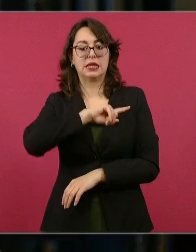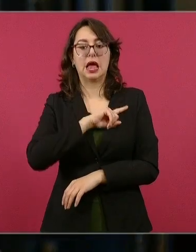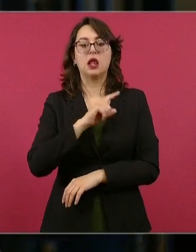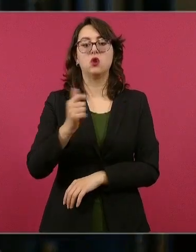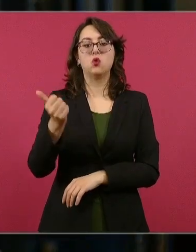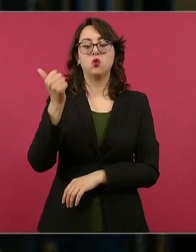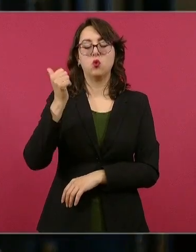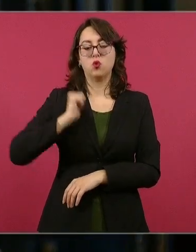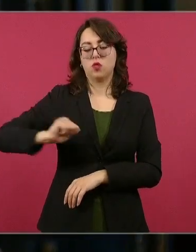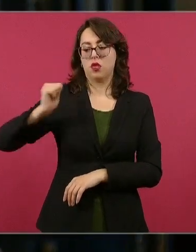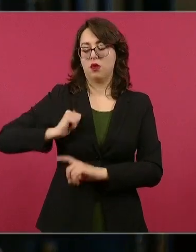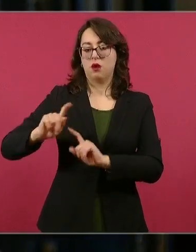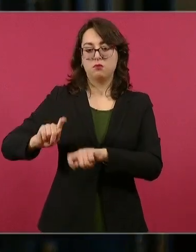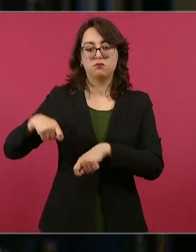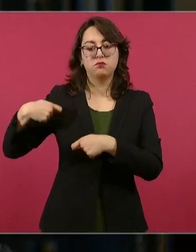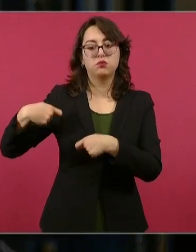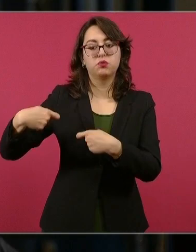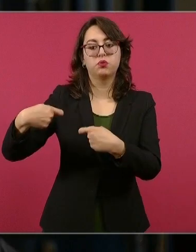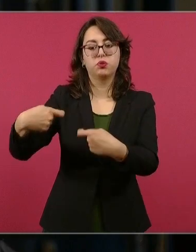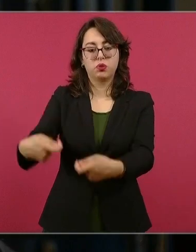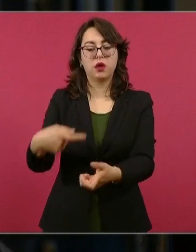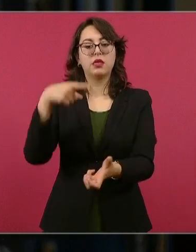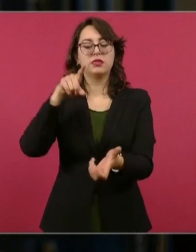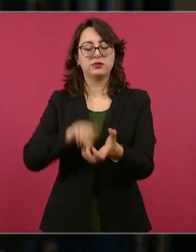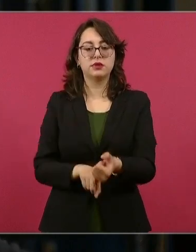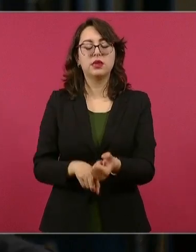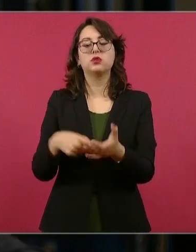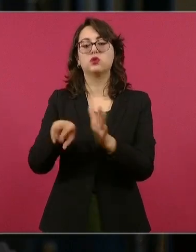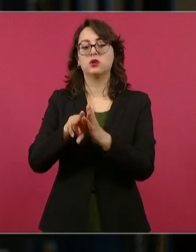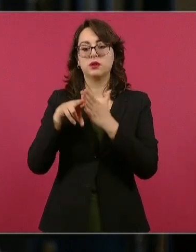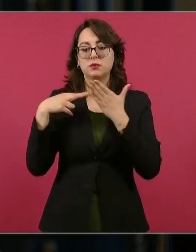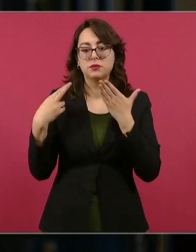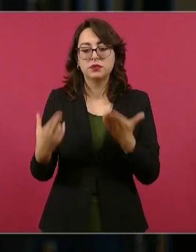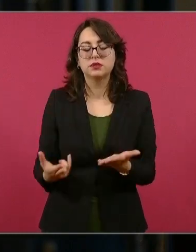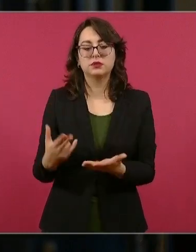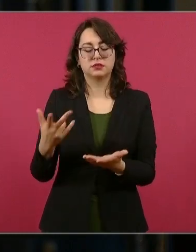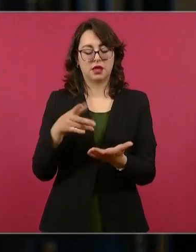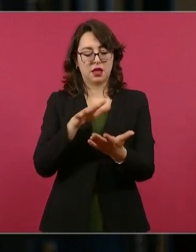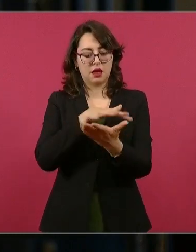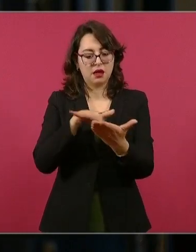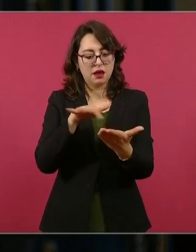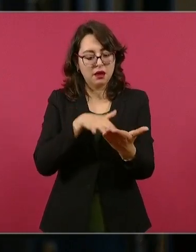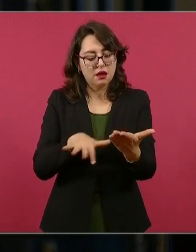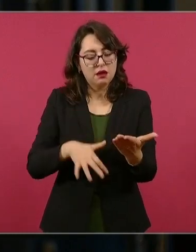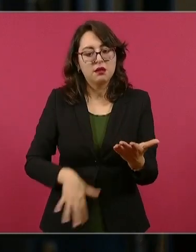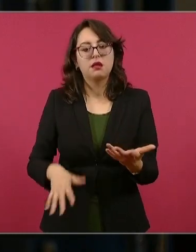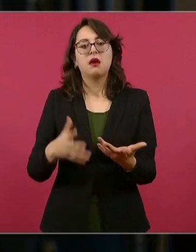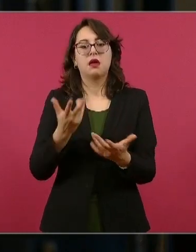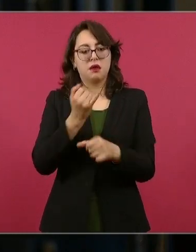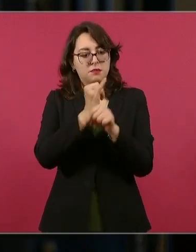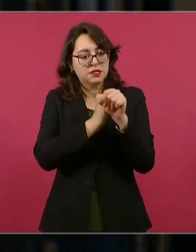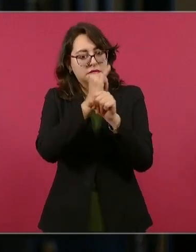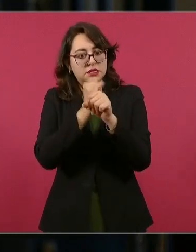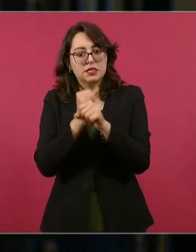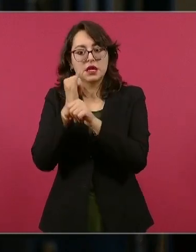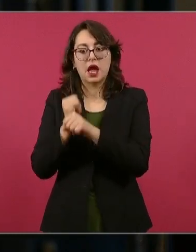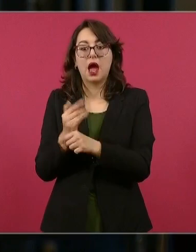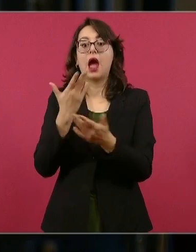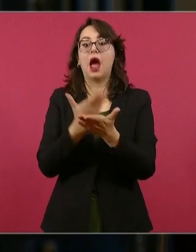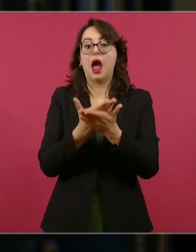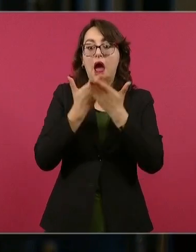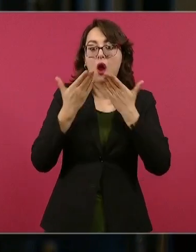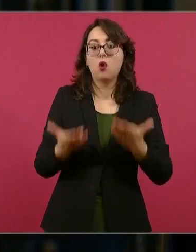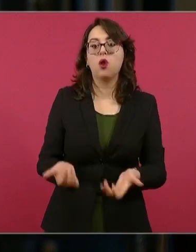través de Esfera Noticias y de la revista Naturopatía, agradece la sensibilidad de las autoridades para comenzar